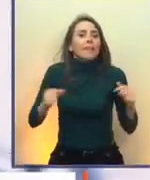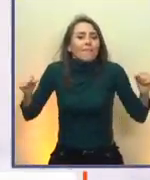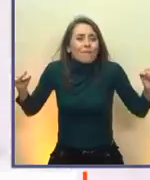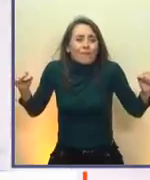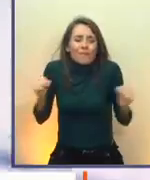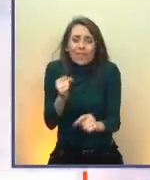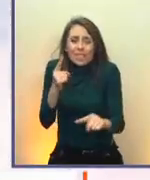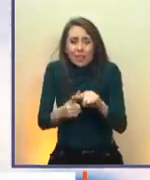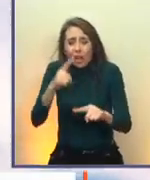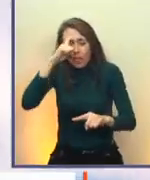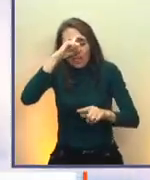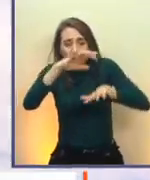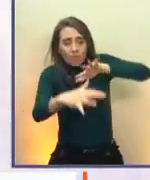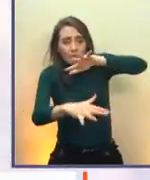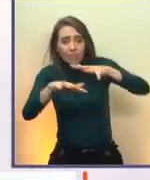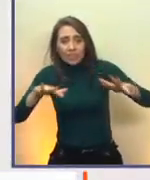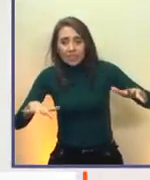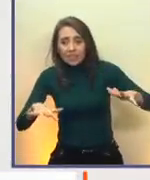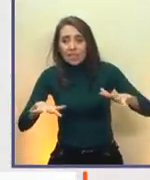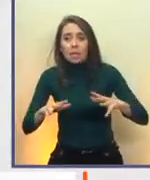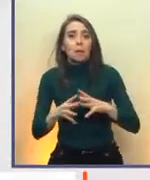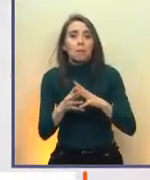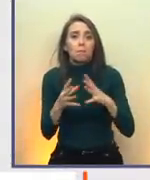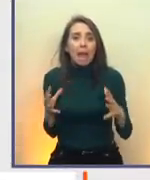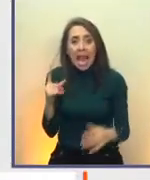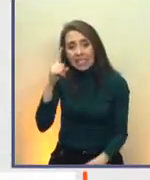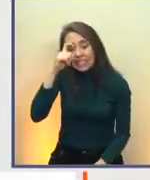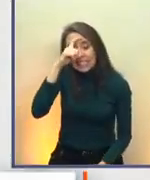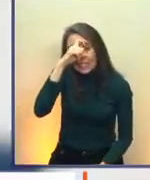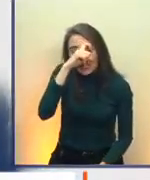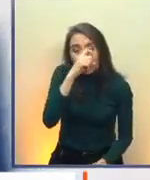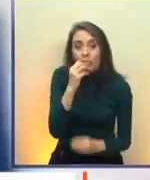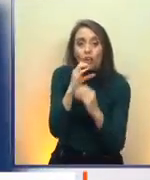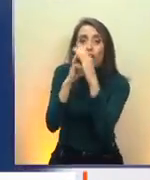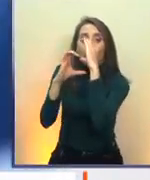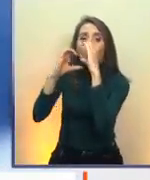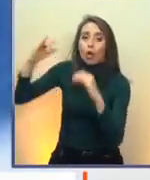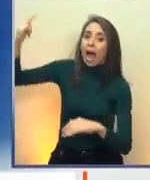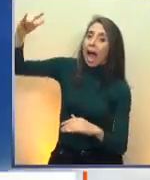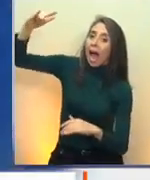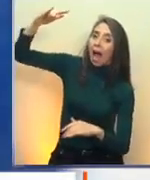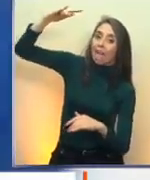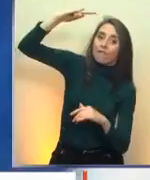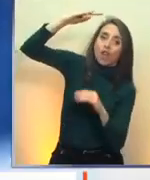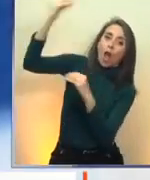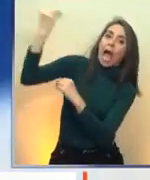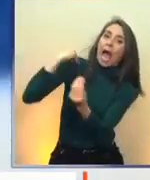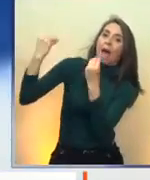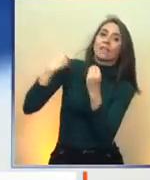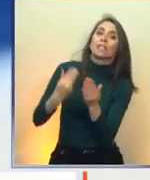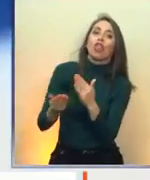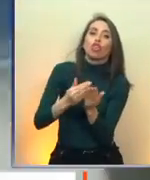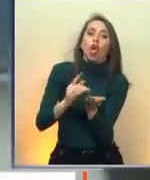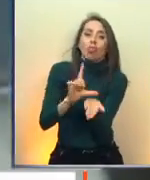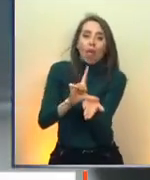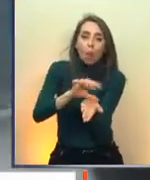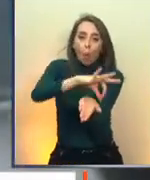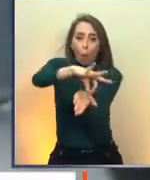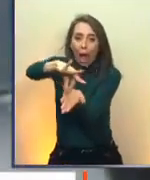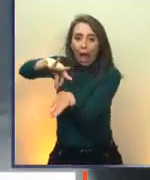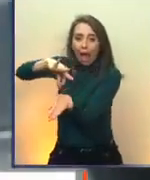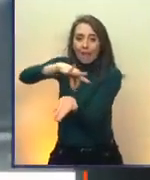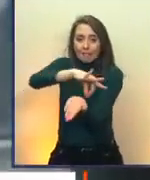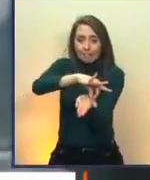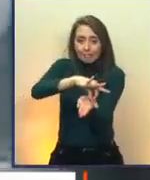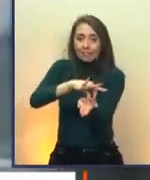difícil geografía de la zona, cada vez se hace más complejo tener comunicación con el avión que les indica su posición en el mapa. Durante uno